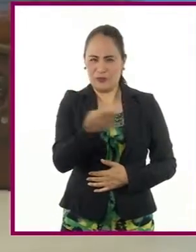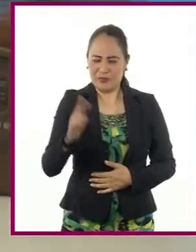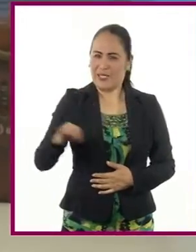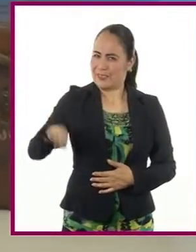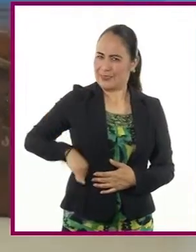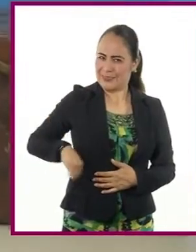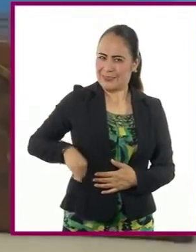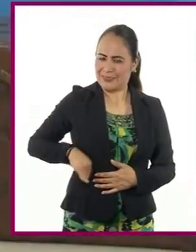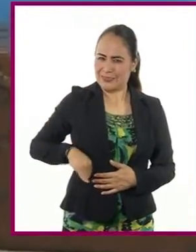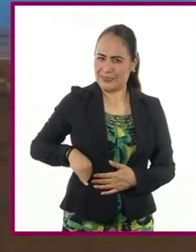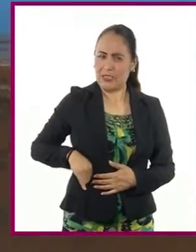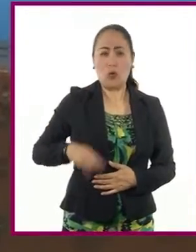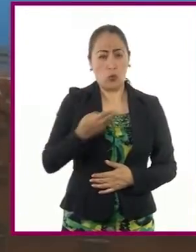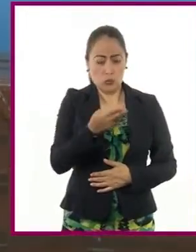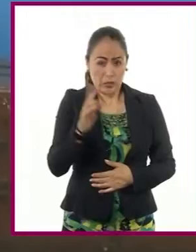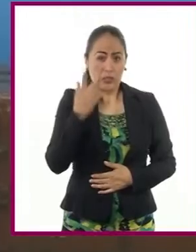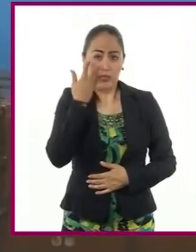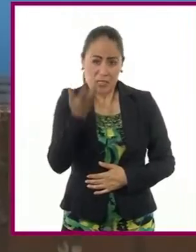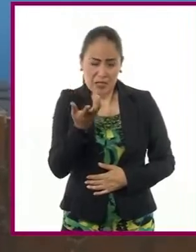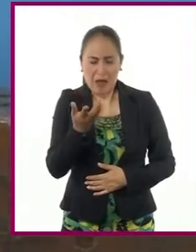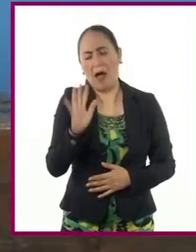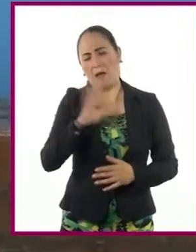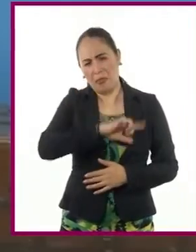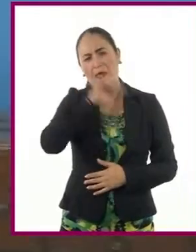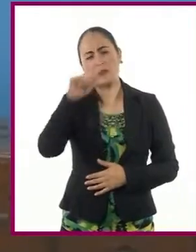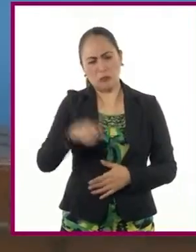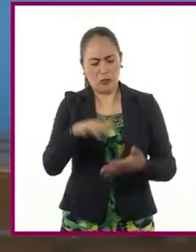les recomiendo que continúen con la lectura.